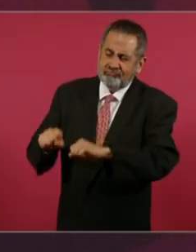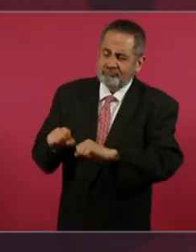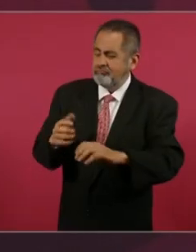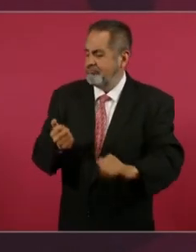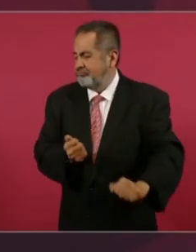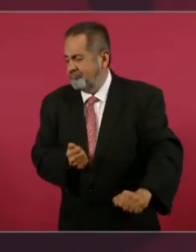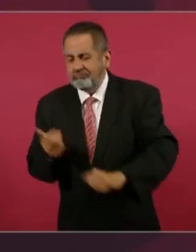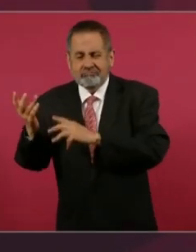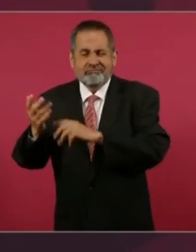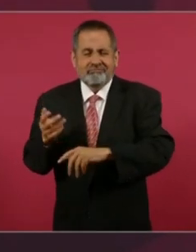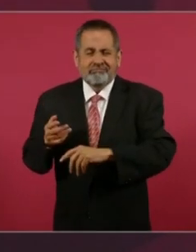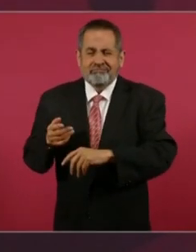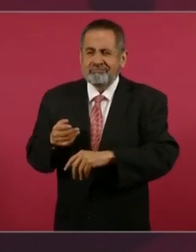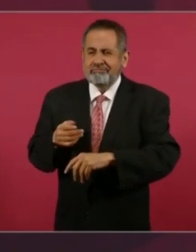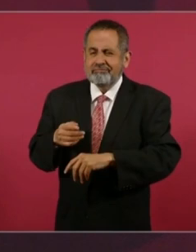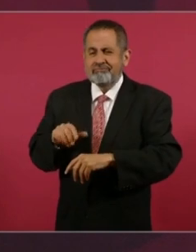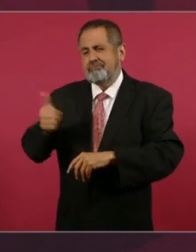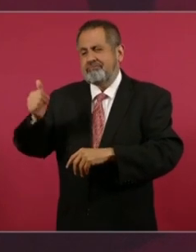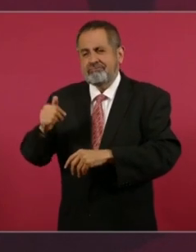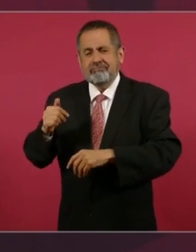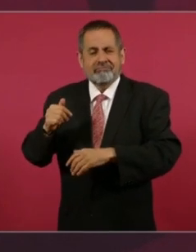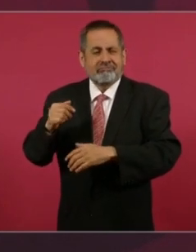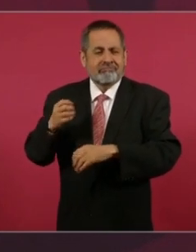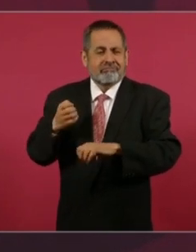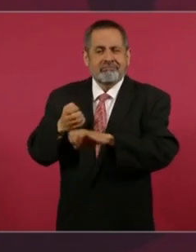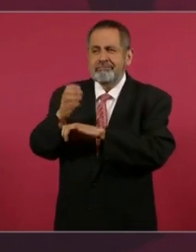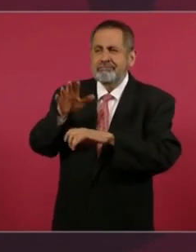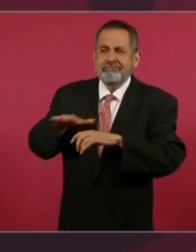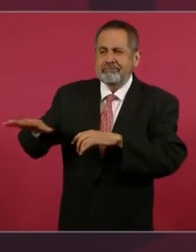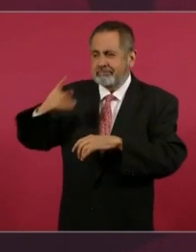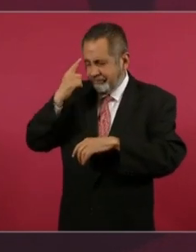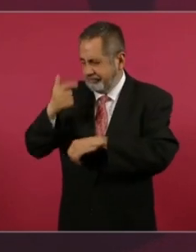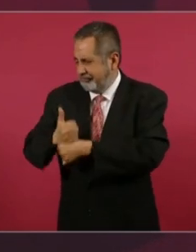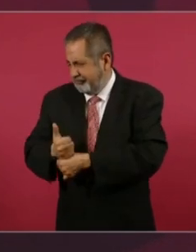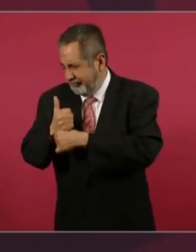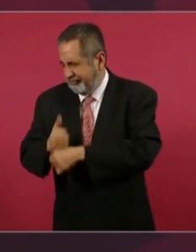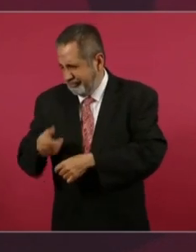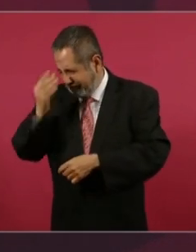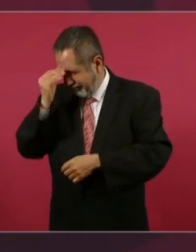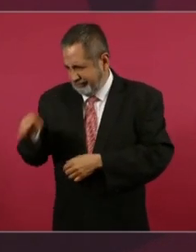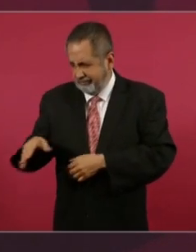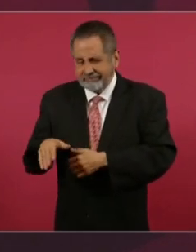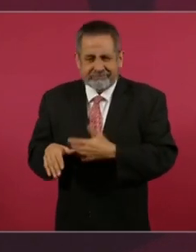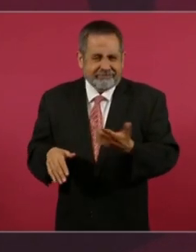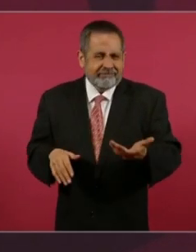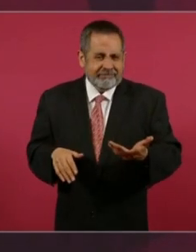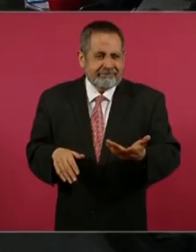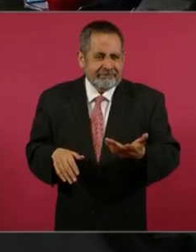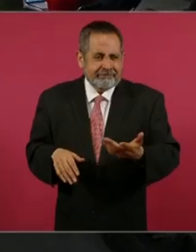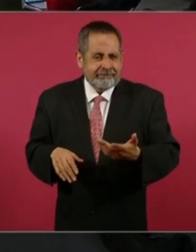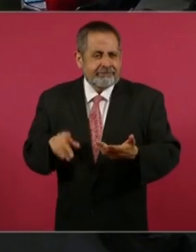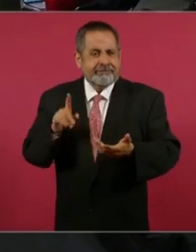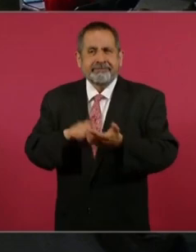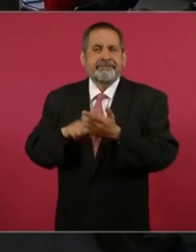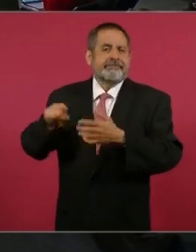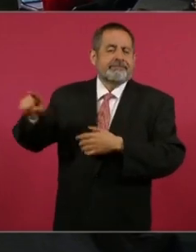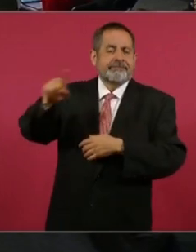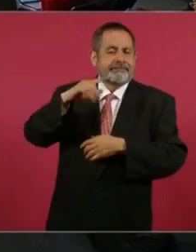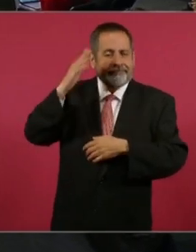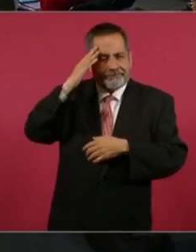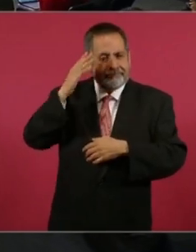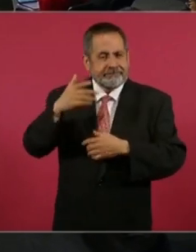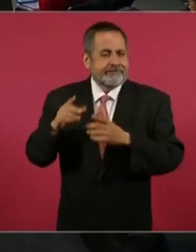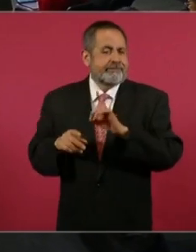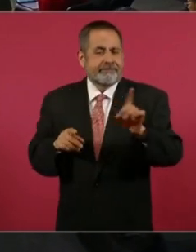a estados demócratas, a donde viven los dirigentes del